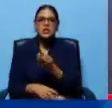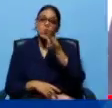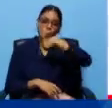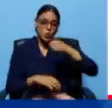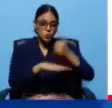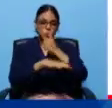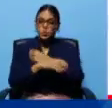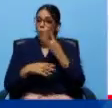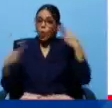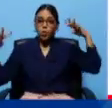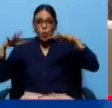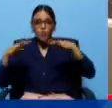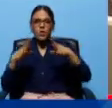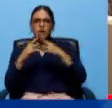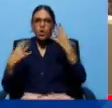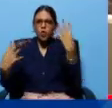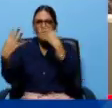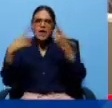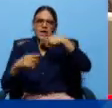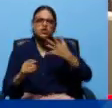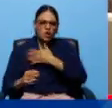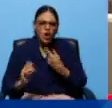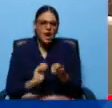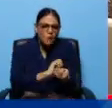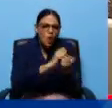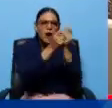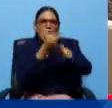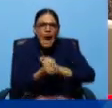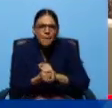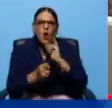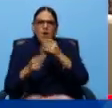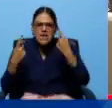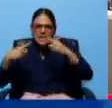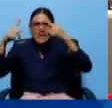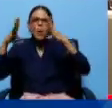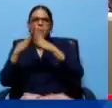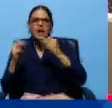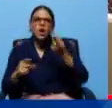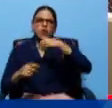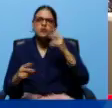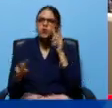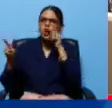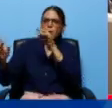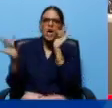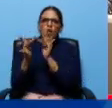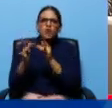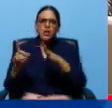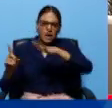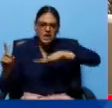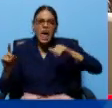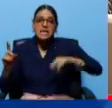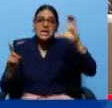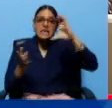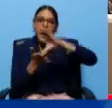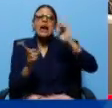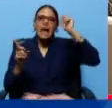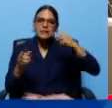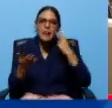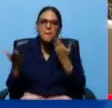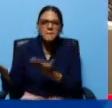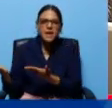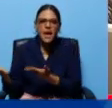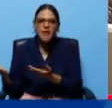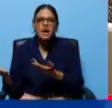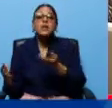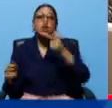Héctor, y en la onda de recuperar y transformar vamos a hacer un pase. Aquí mismo en la Gran Caracas, estamos